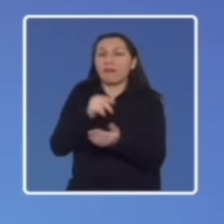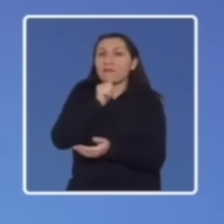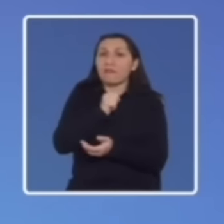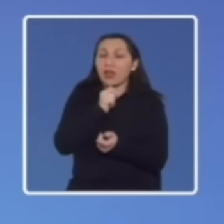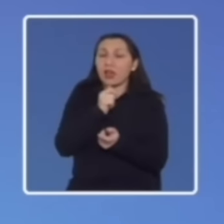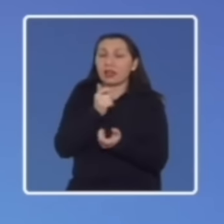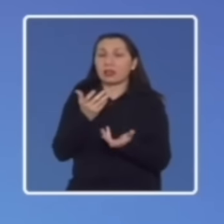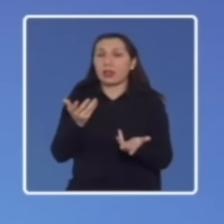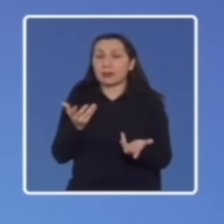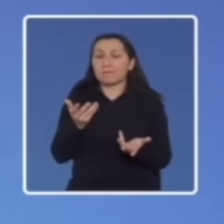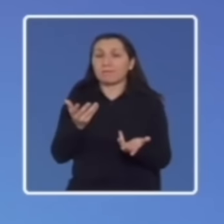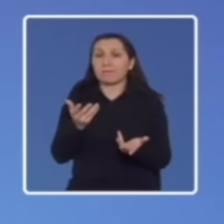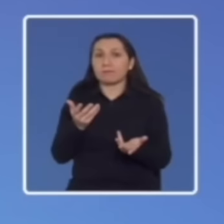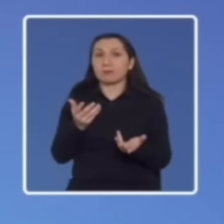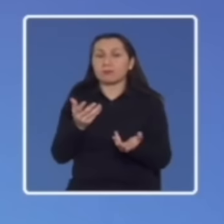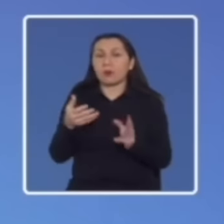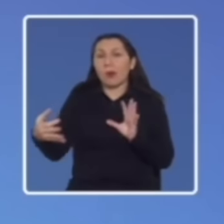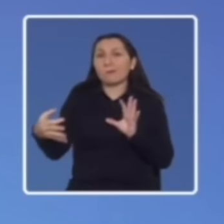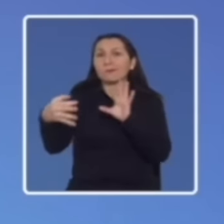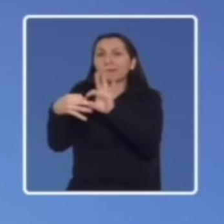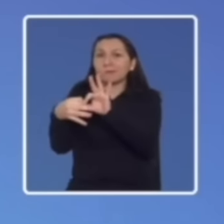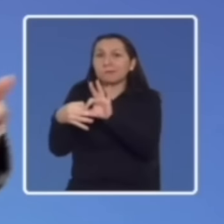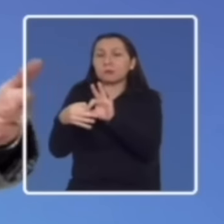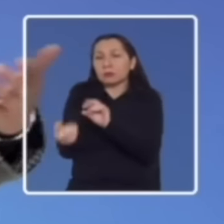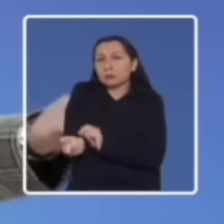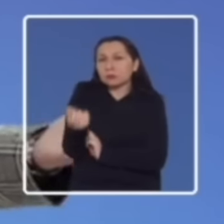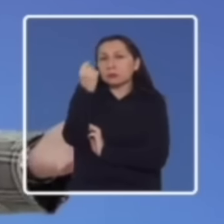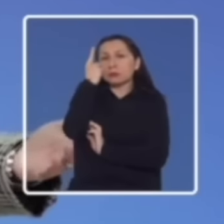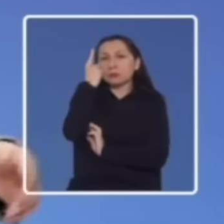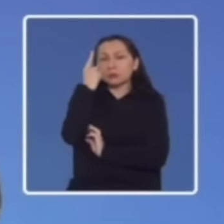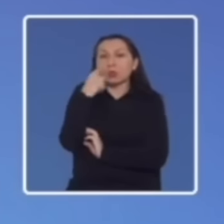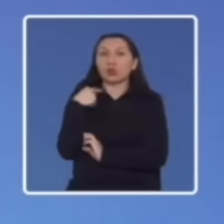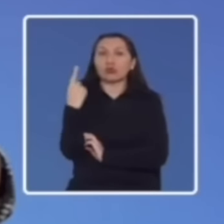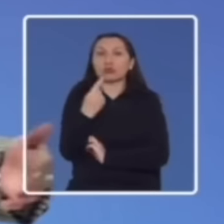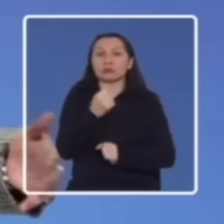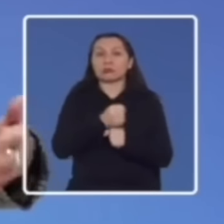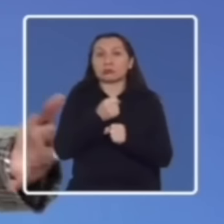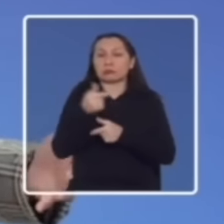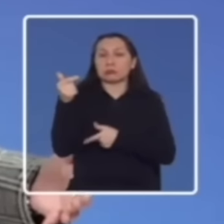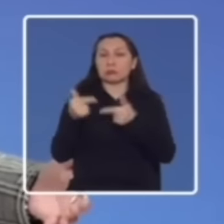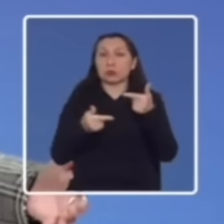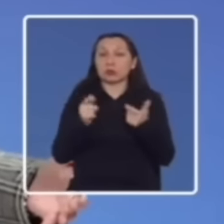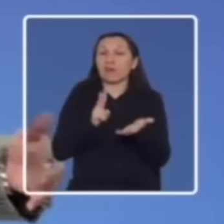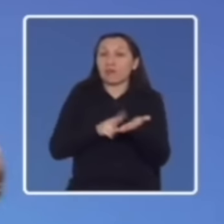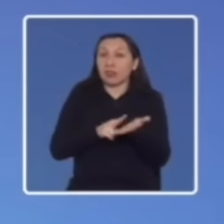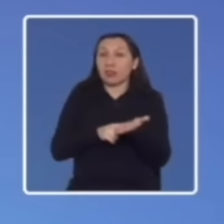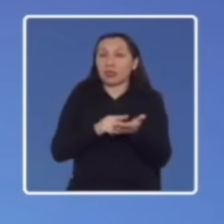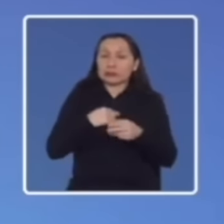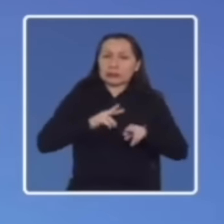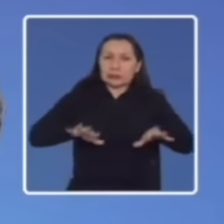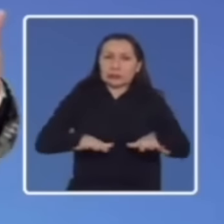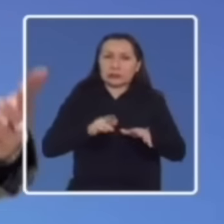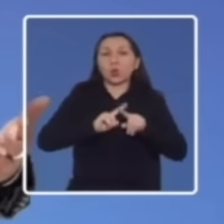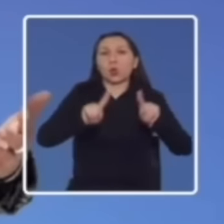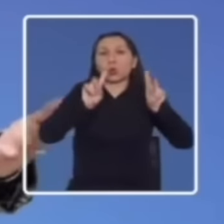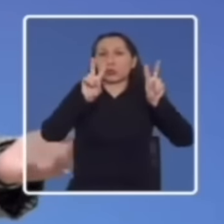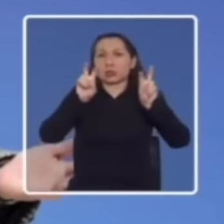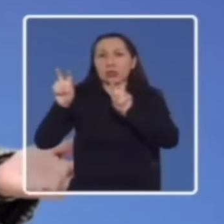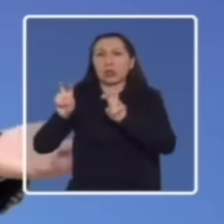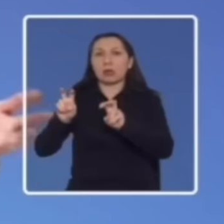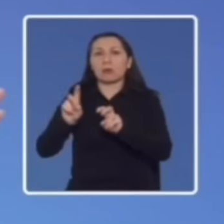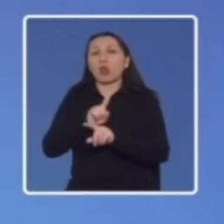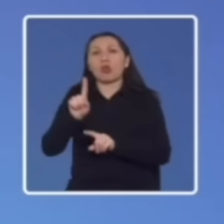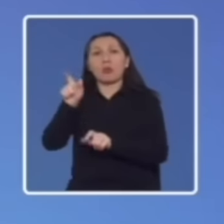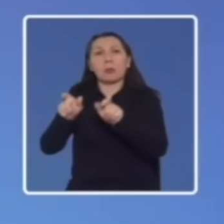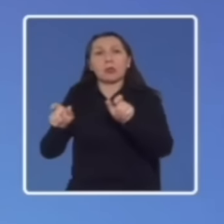falta de repente como sintonía o entender a los que estamos en política porque estamos realmente resolviendo otros tipos de temas y no